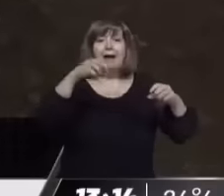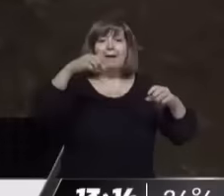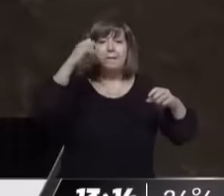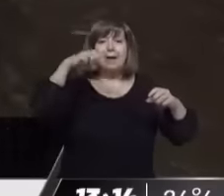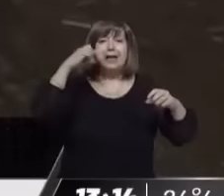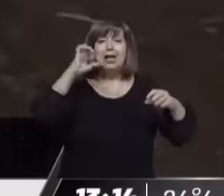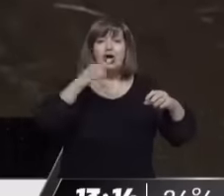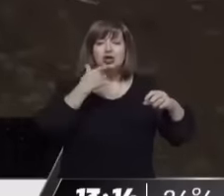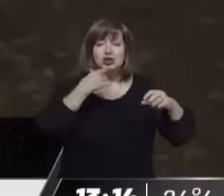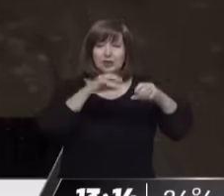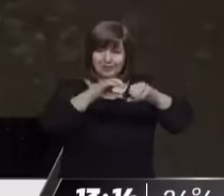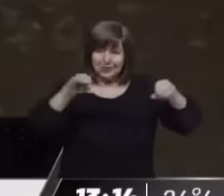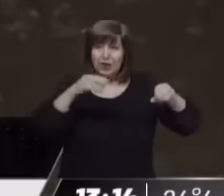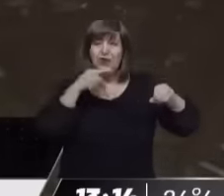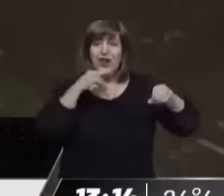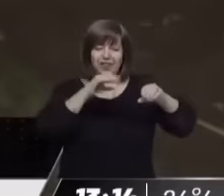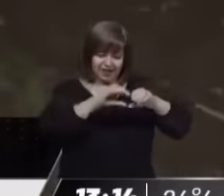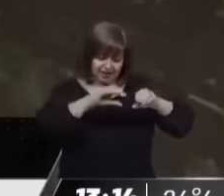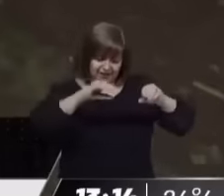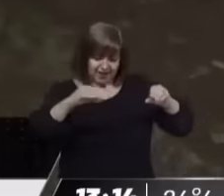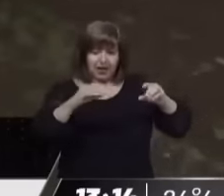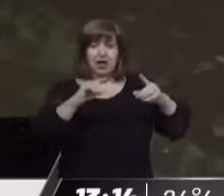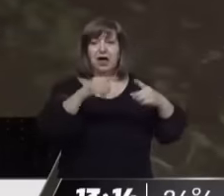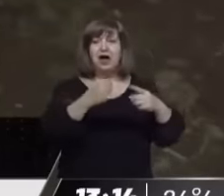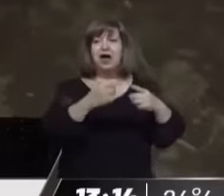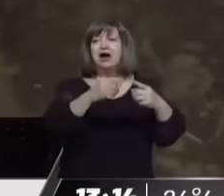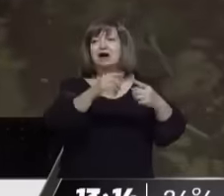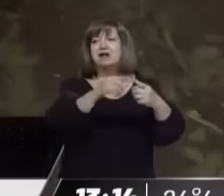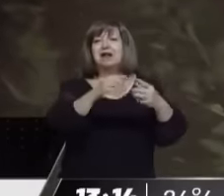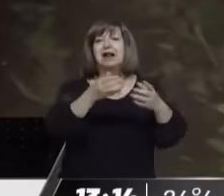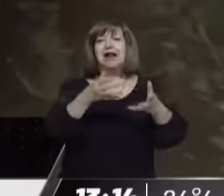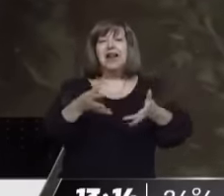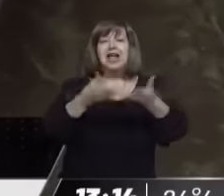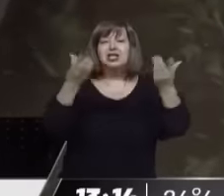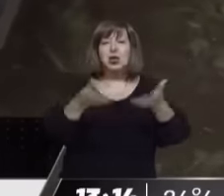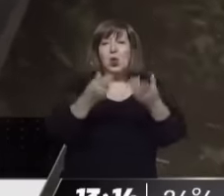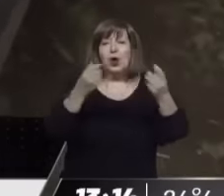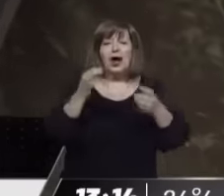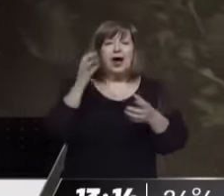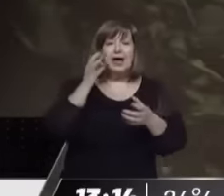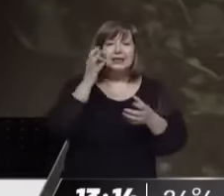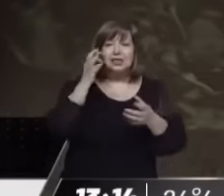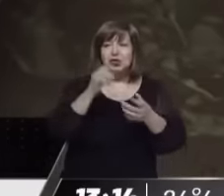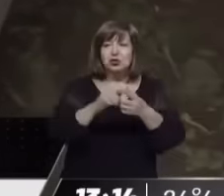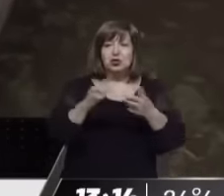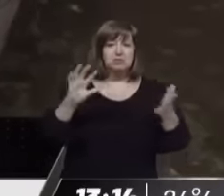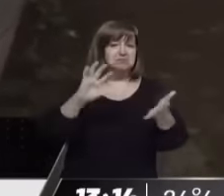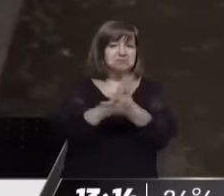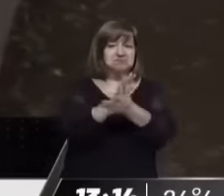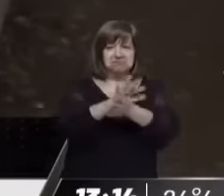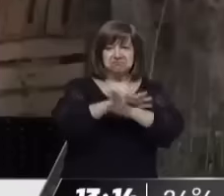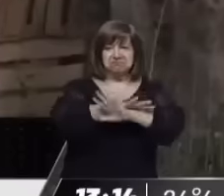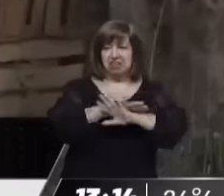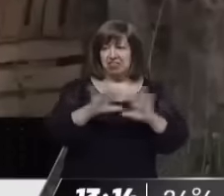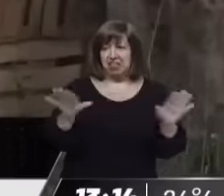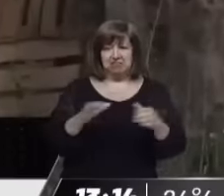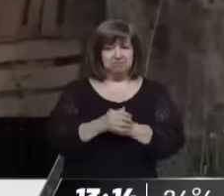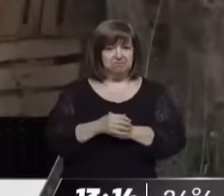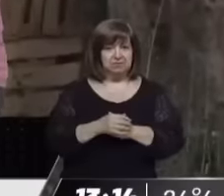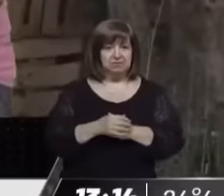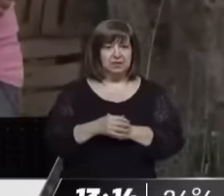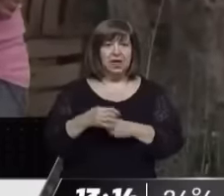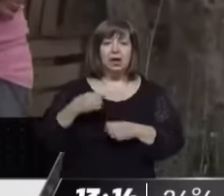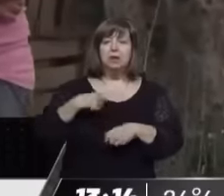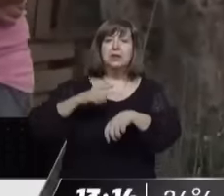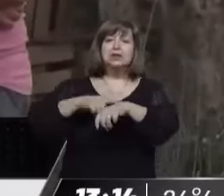palitos nomás. Porque eso está todo con alambre, lechuga, las aceitunas. Se llevó todo. Bueno. Cayó durante mucho